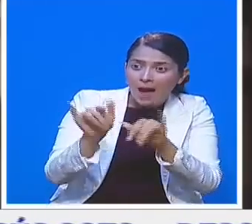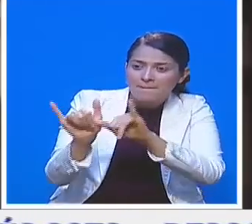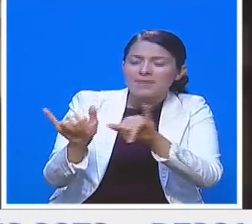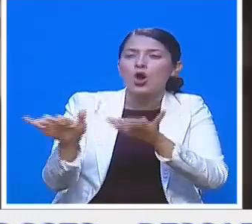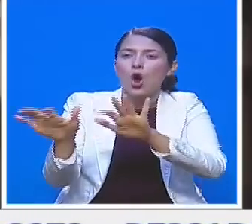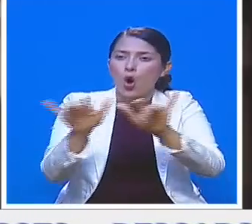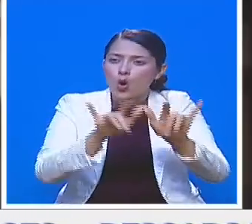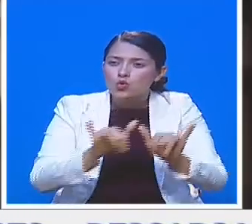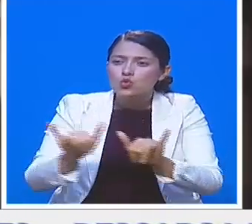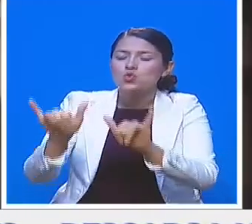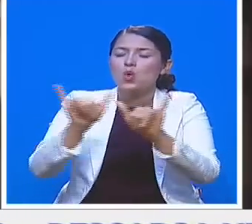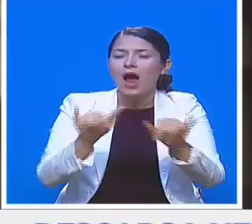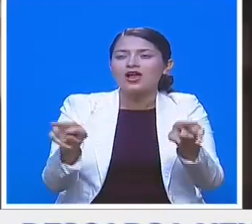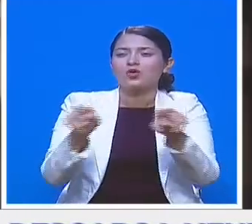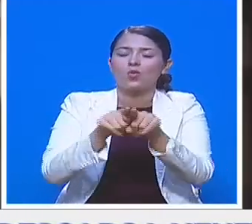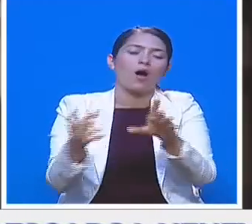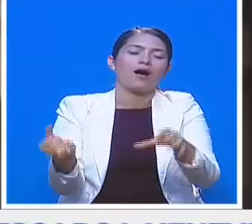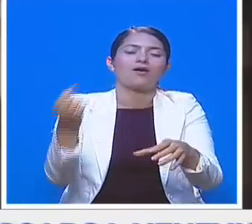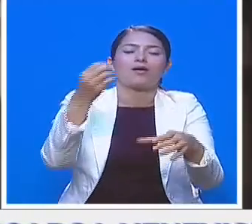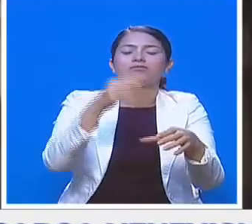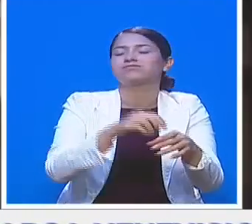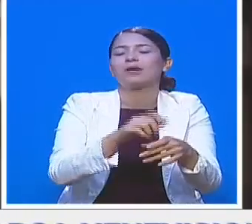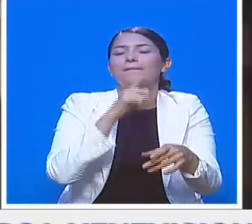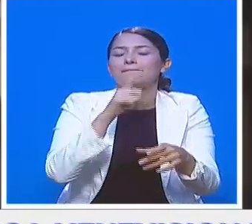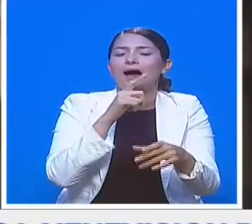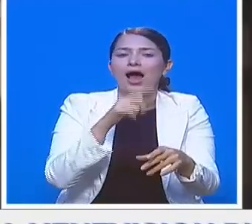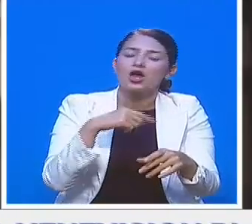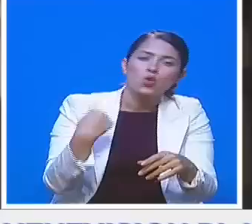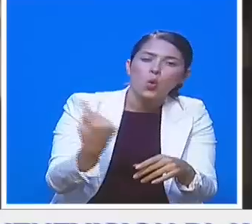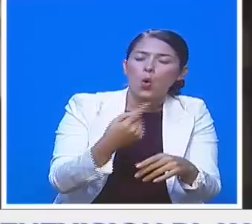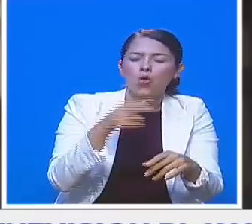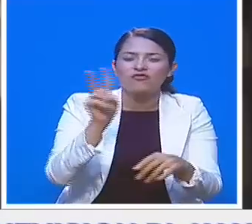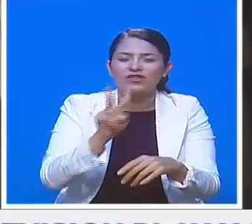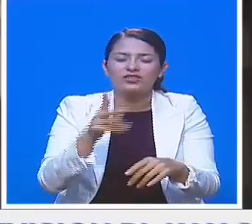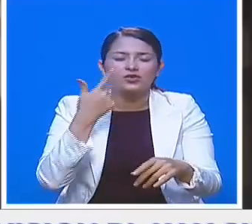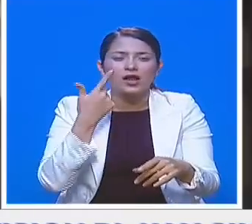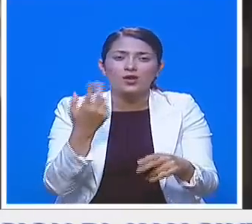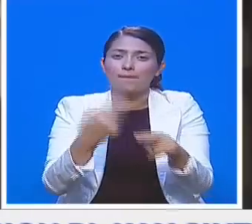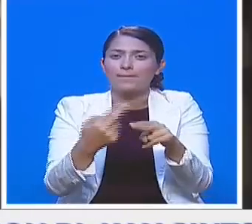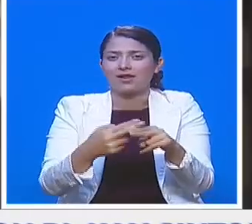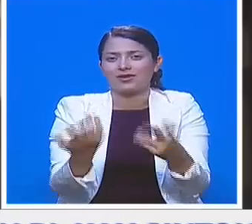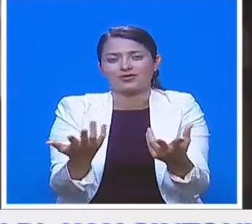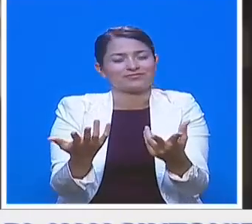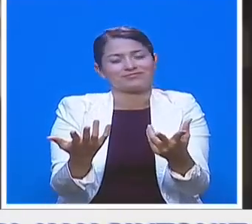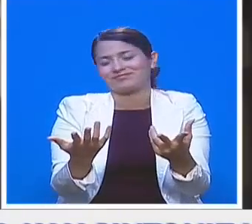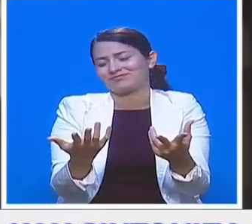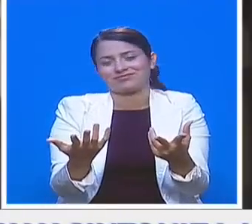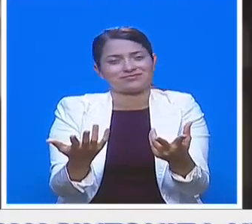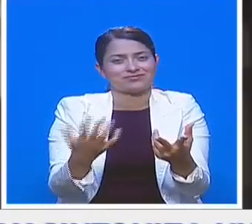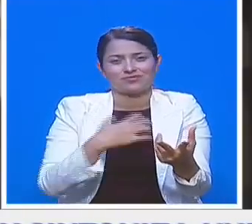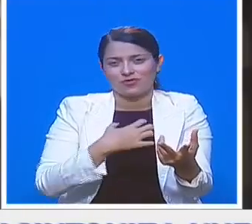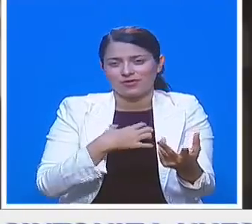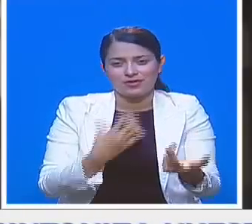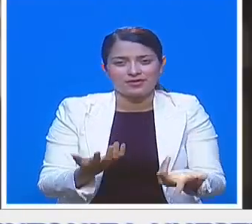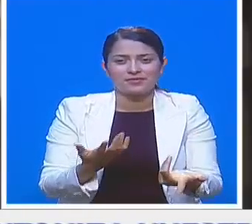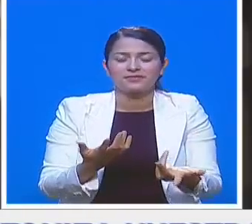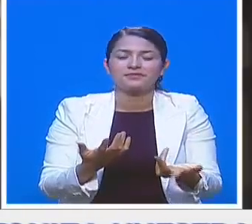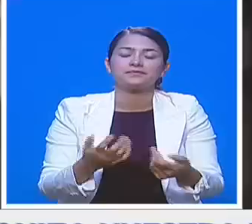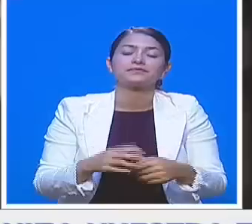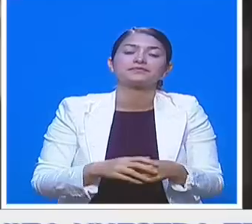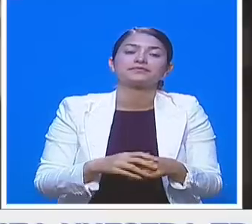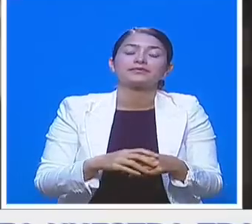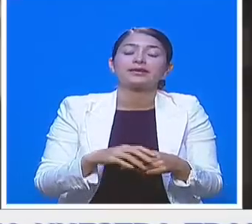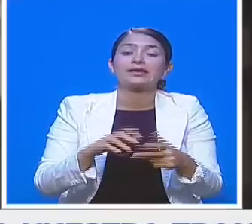saco, considerando que todos somos un peligro por igual. Y bueno, finalmente, el hecho de que es